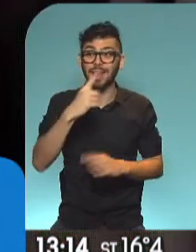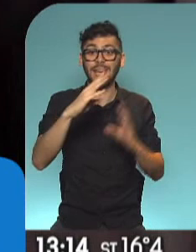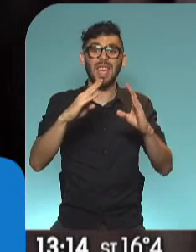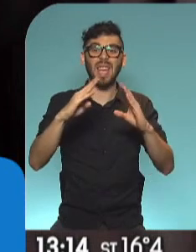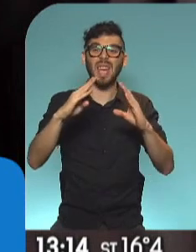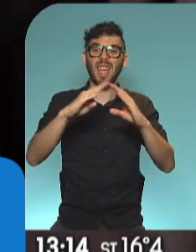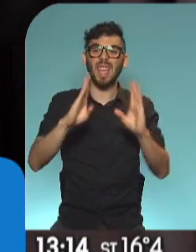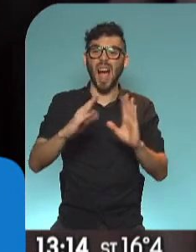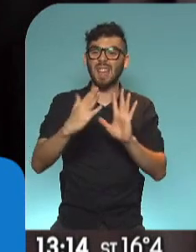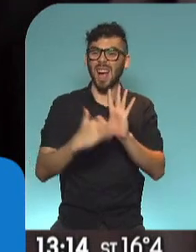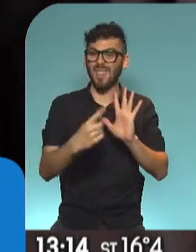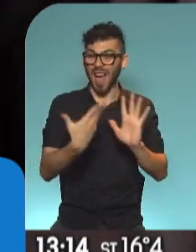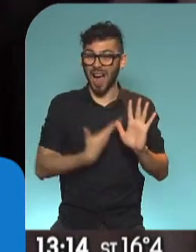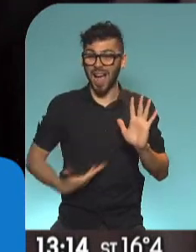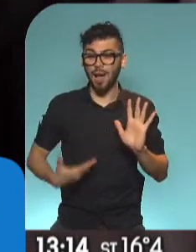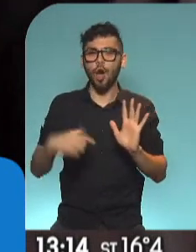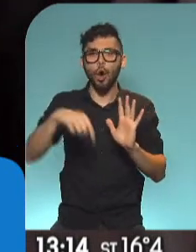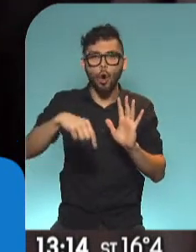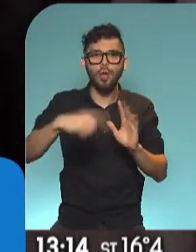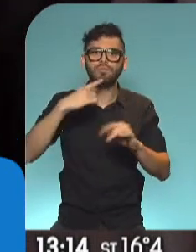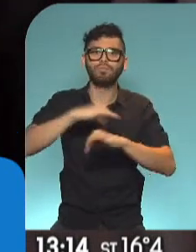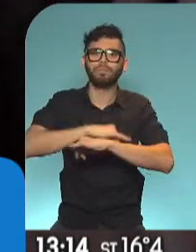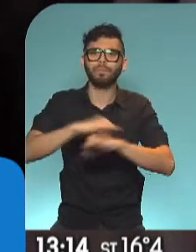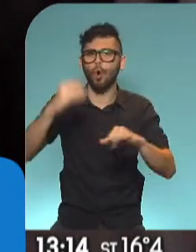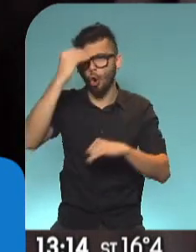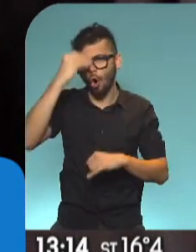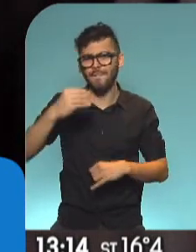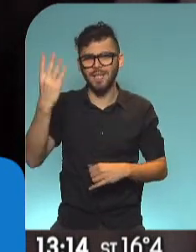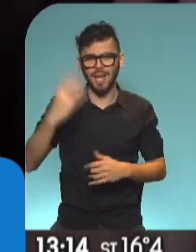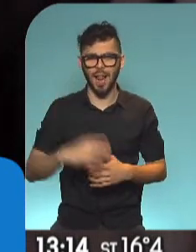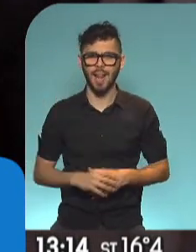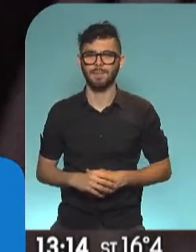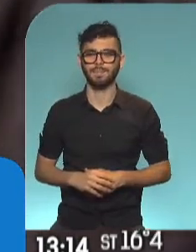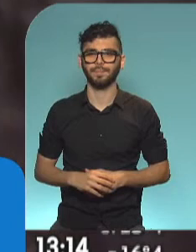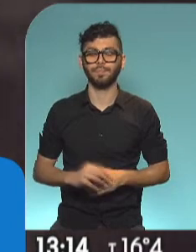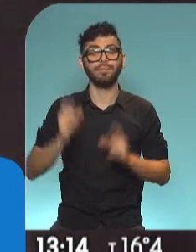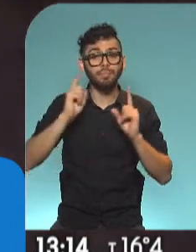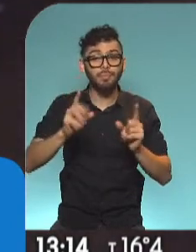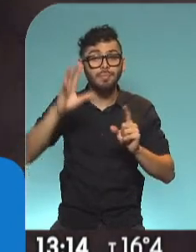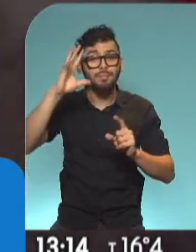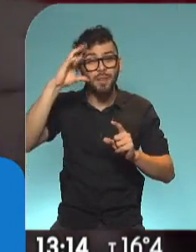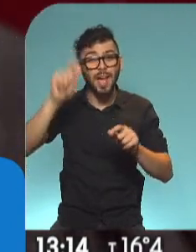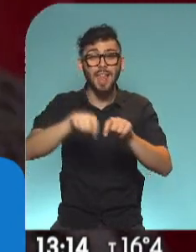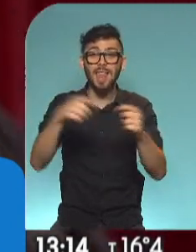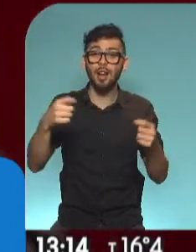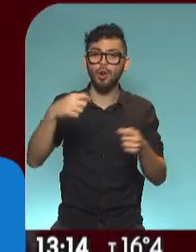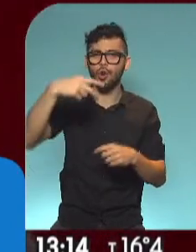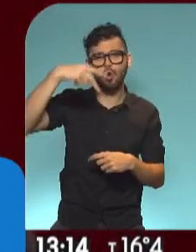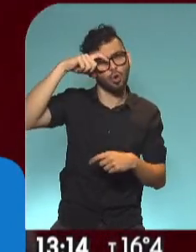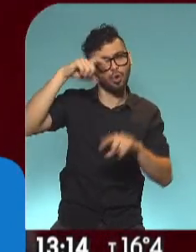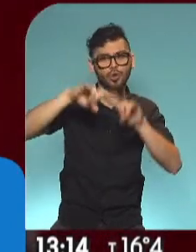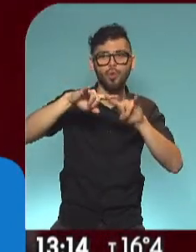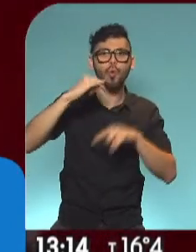espera ese anuncio oficial del presidente de los Estados Unidos. Sí, recordemos también que el New York Times y la CNN dieron